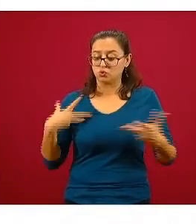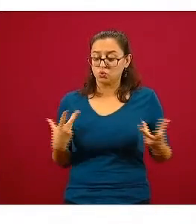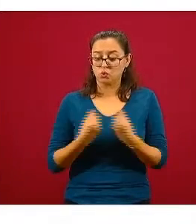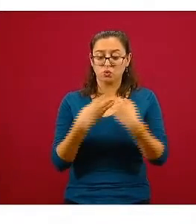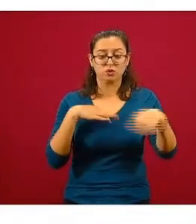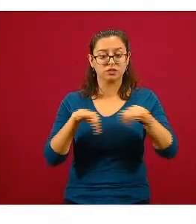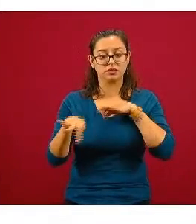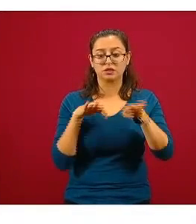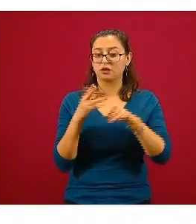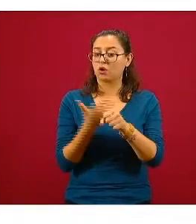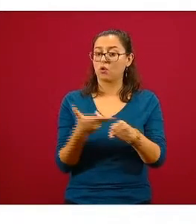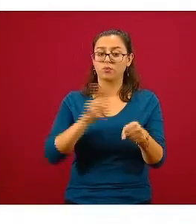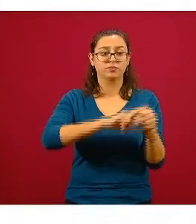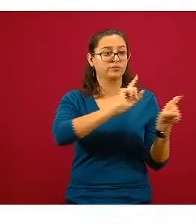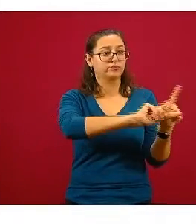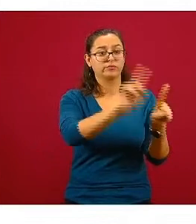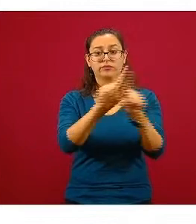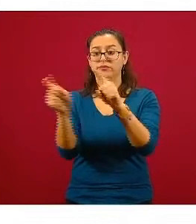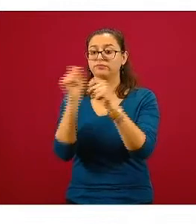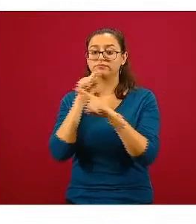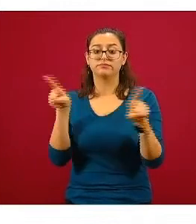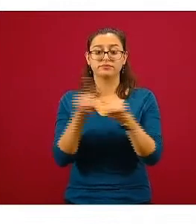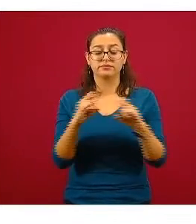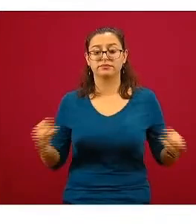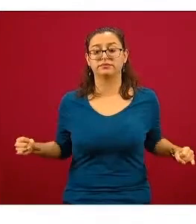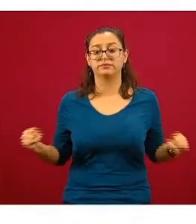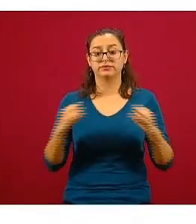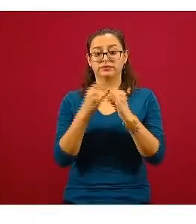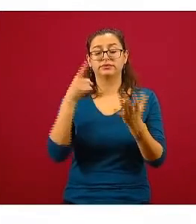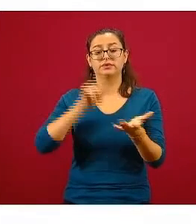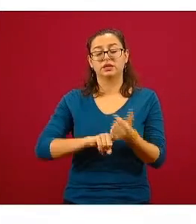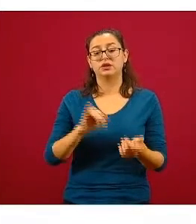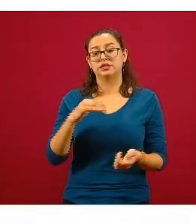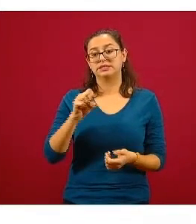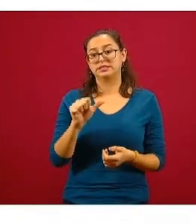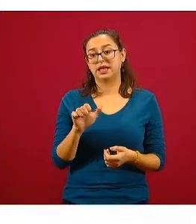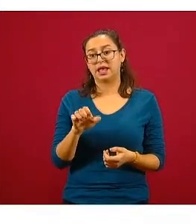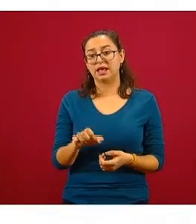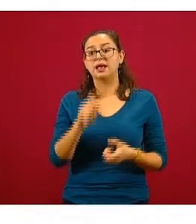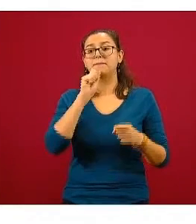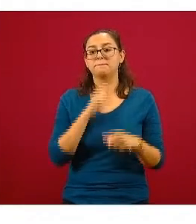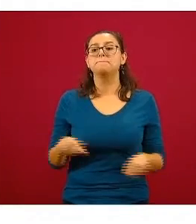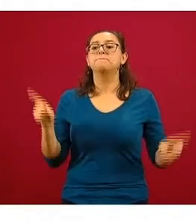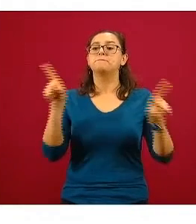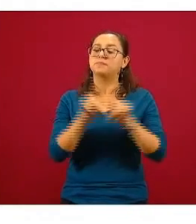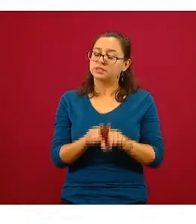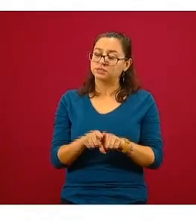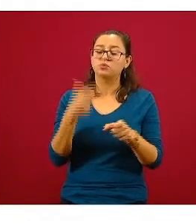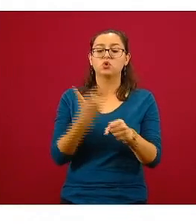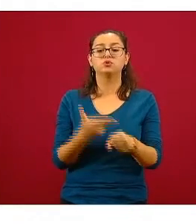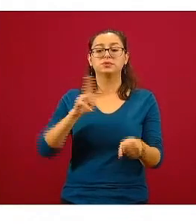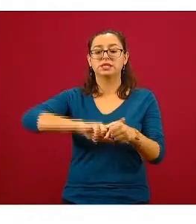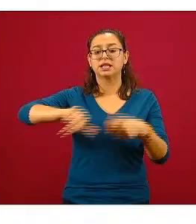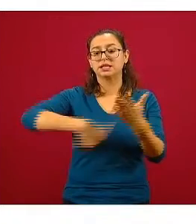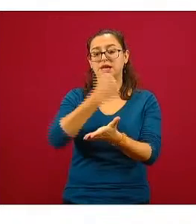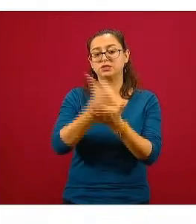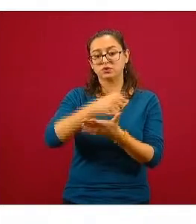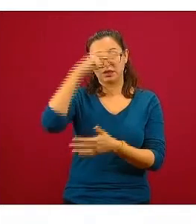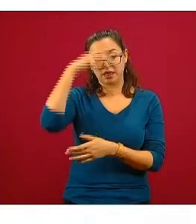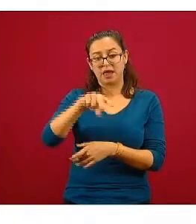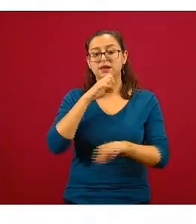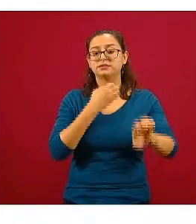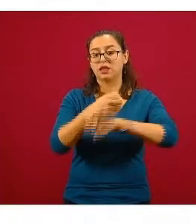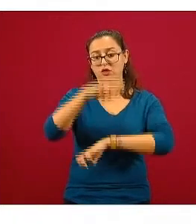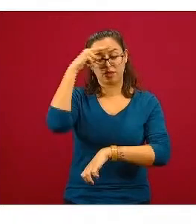juntos todos los hospitales e institutos que pertenecemos a la SINSAE, así como los hospitales de la Ciudad de México y